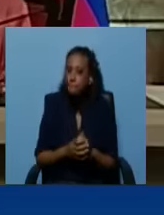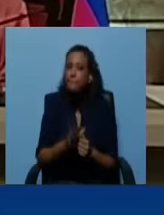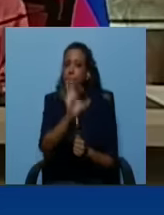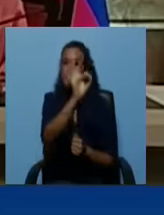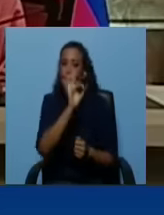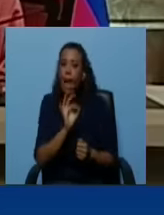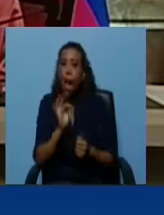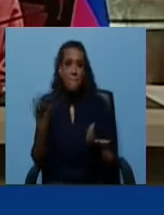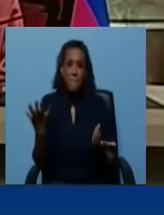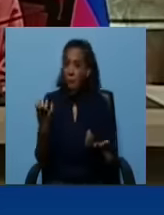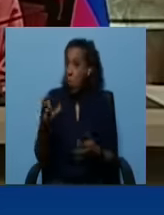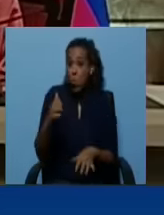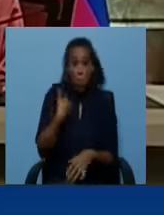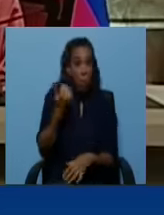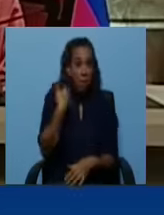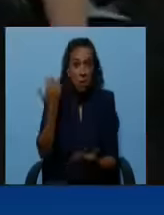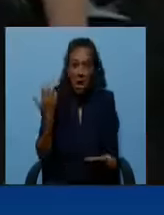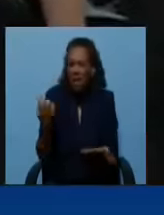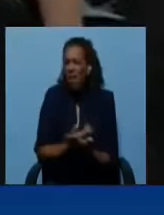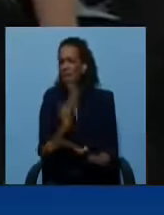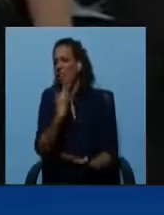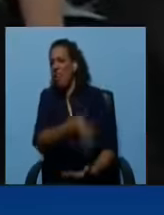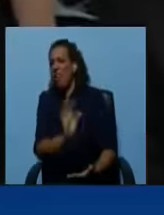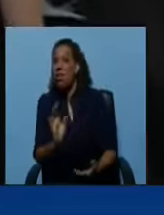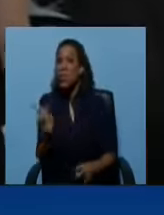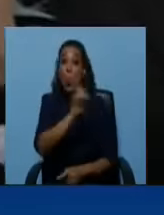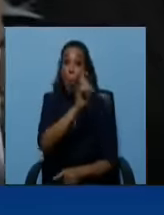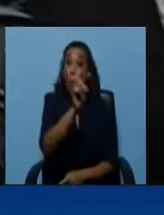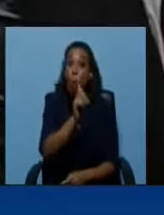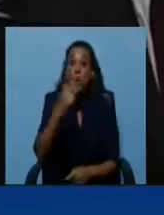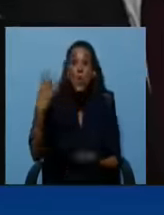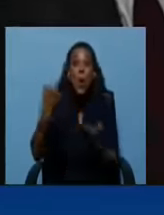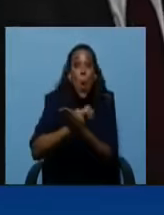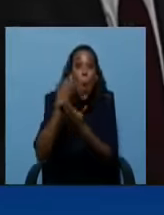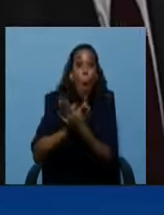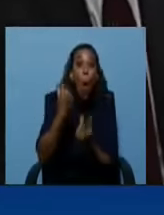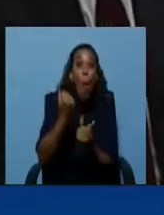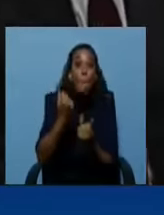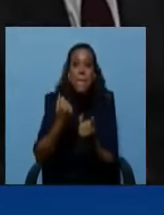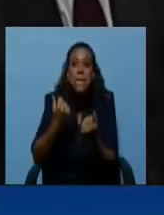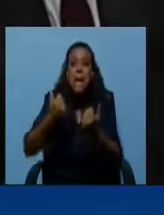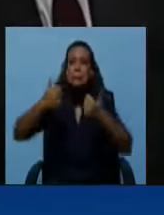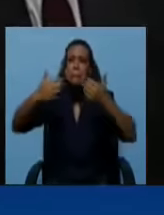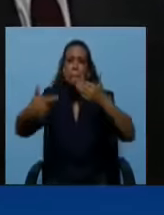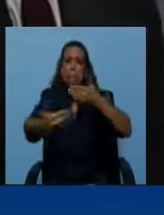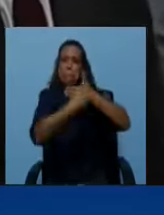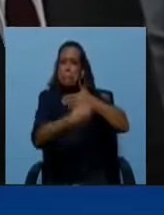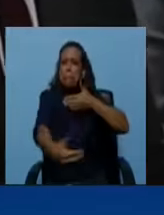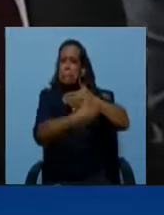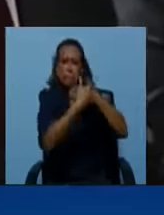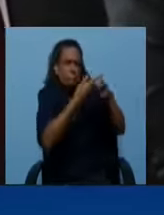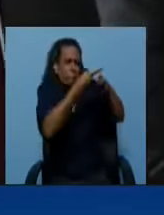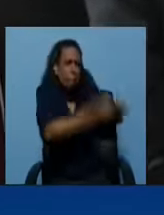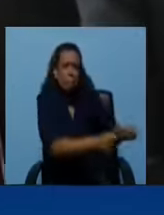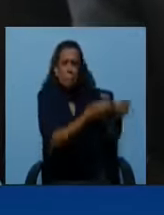pero no de cualquier economía, de una economía asediada,